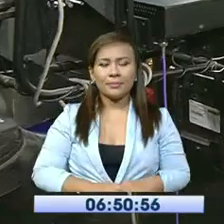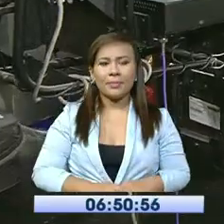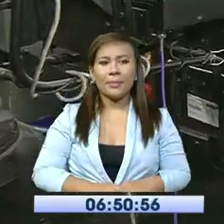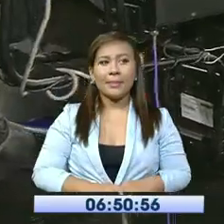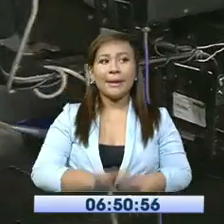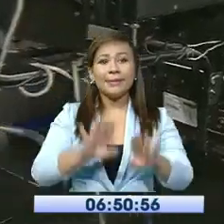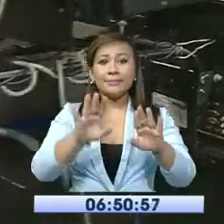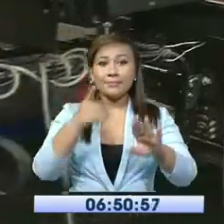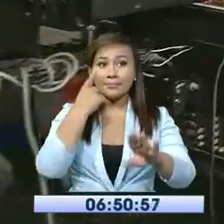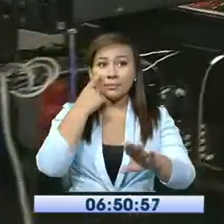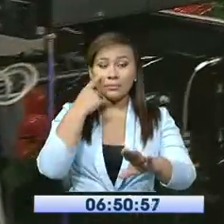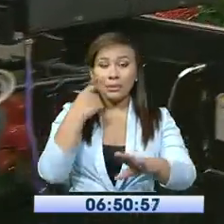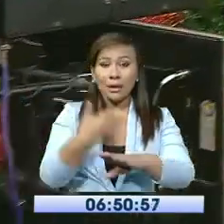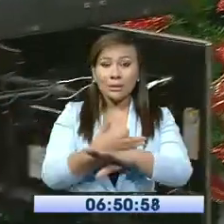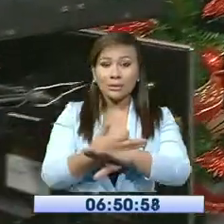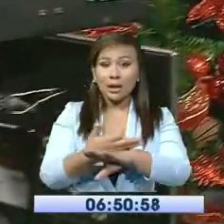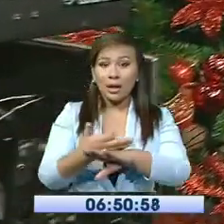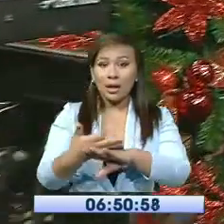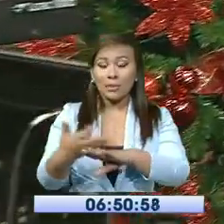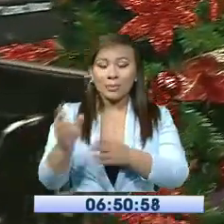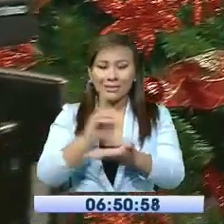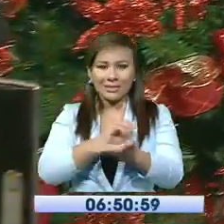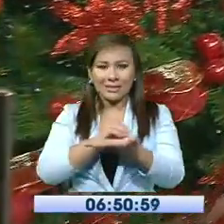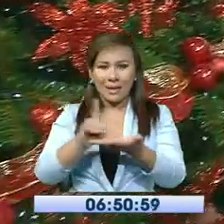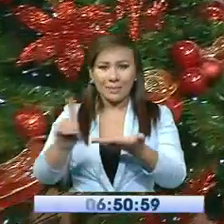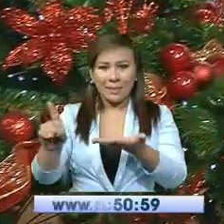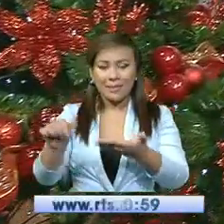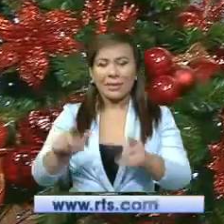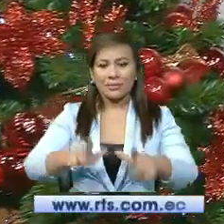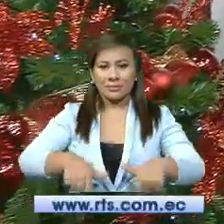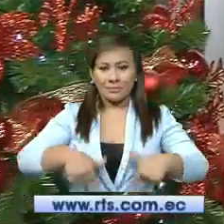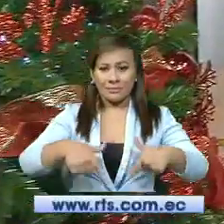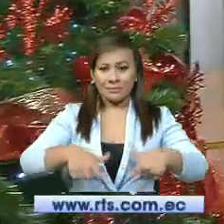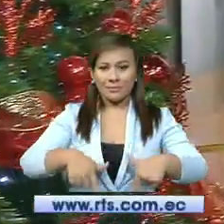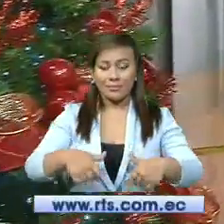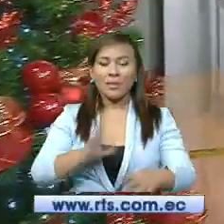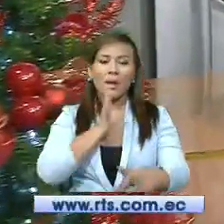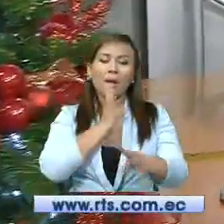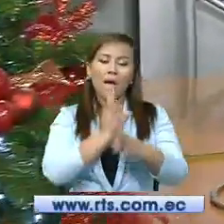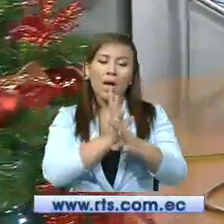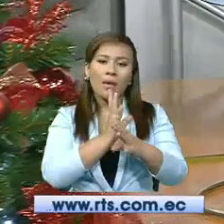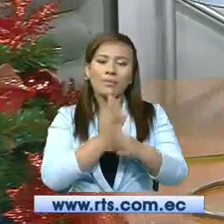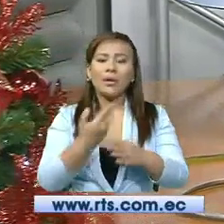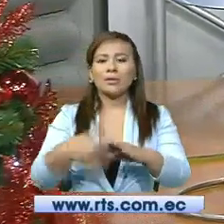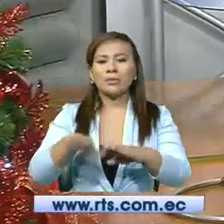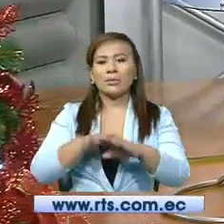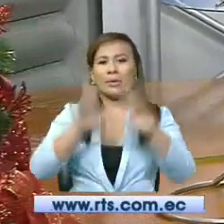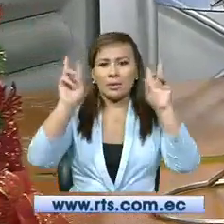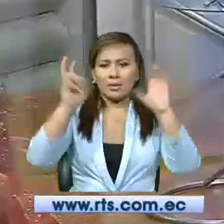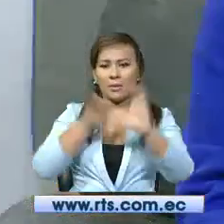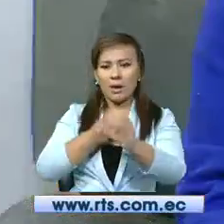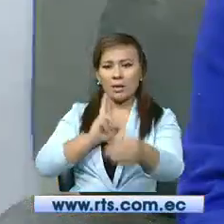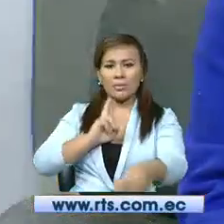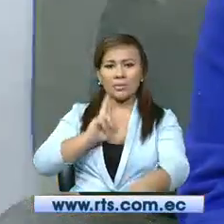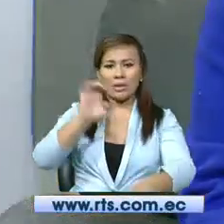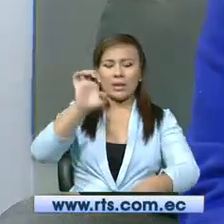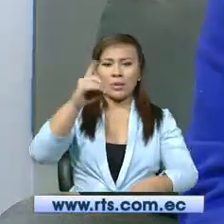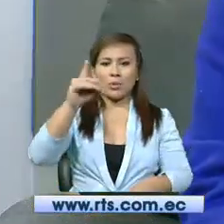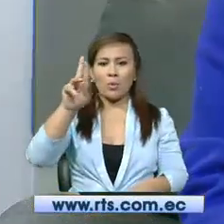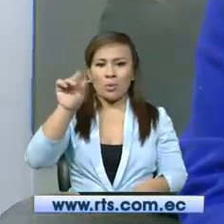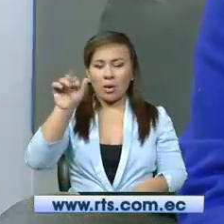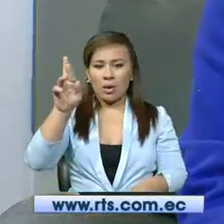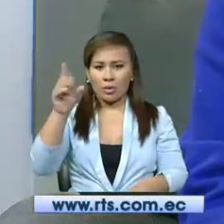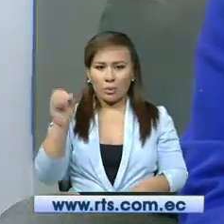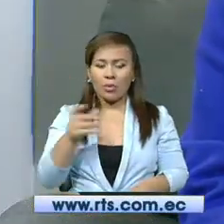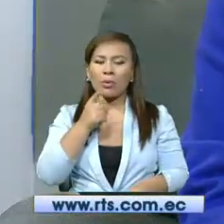Y durante su informe semanal, el primer mandatario, Lenín Moreno, se refirió a la renuncia de Eduardo Mangas como secretario general